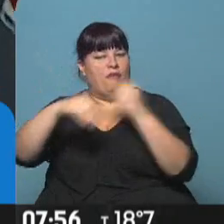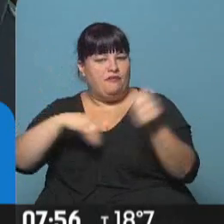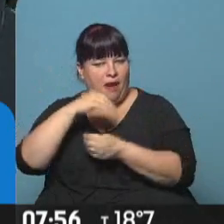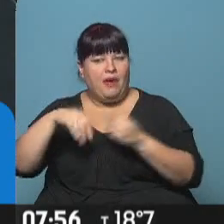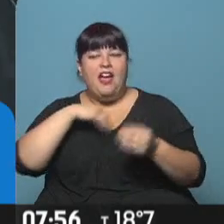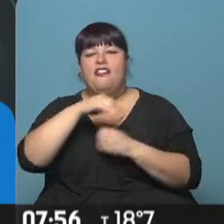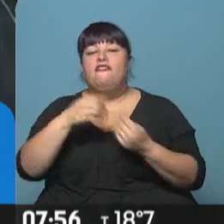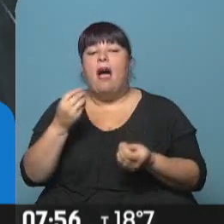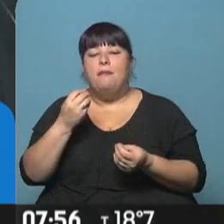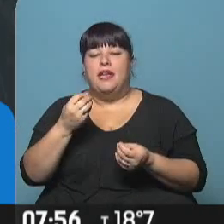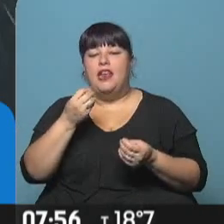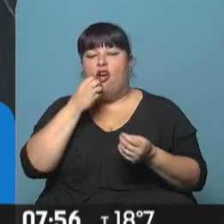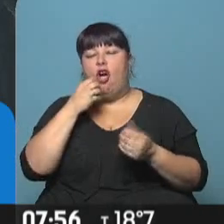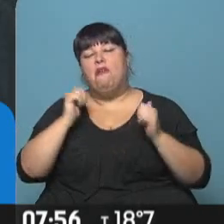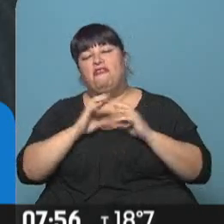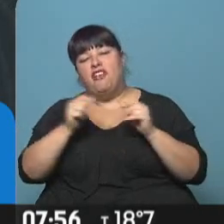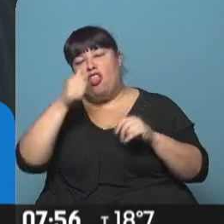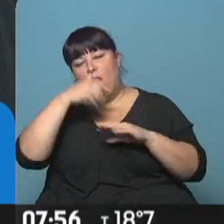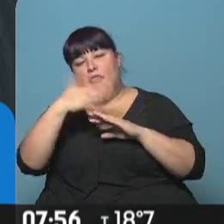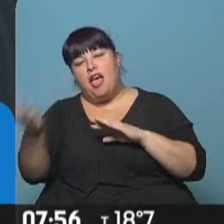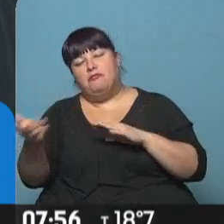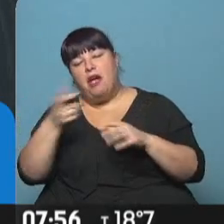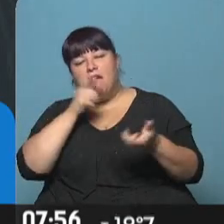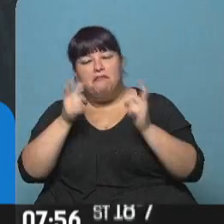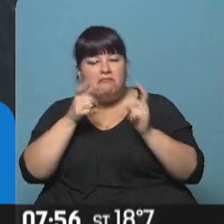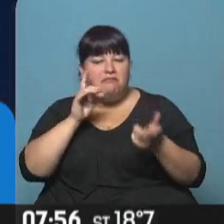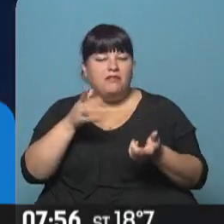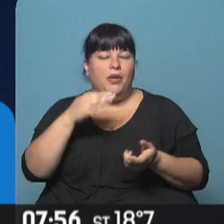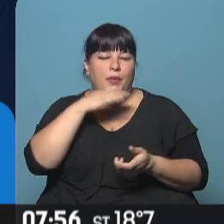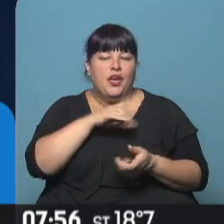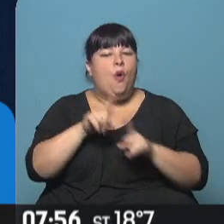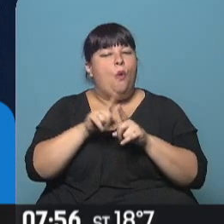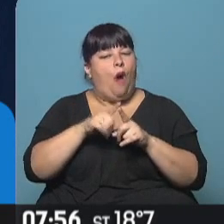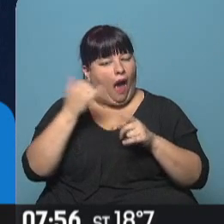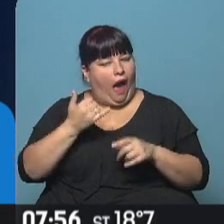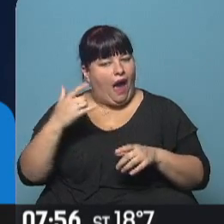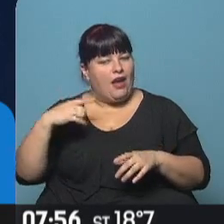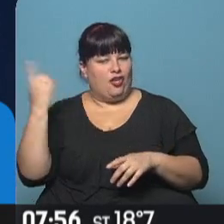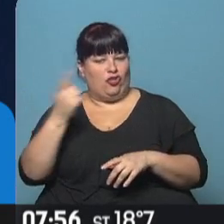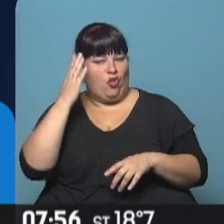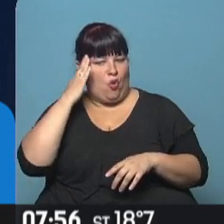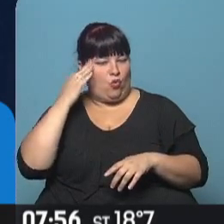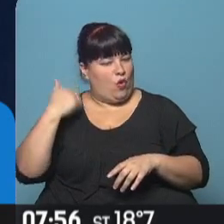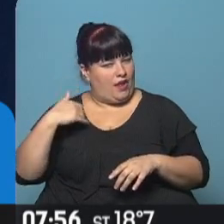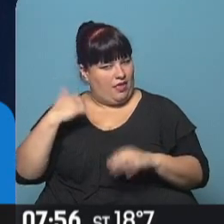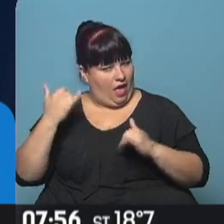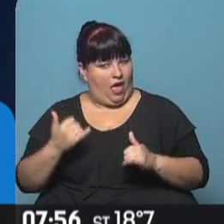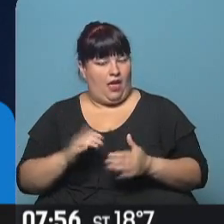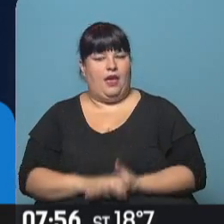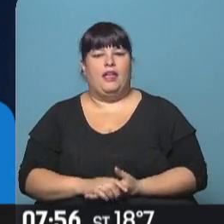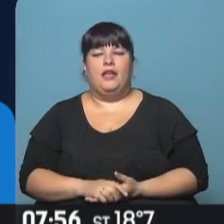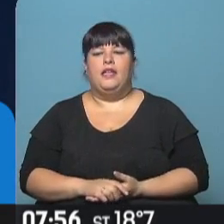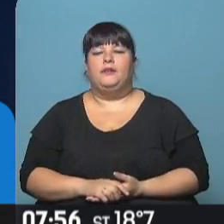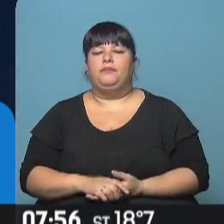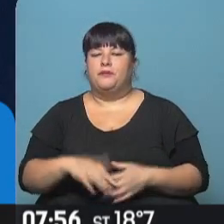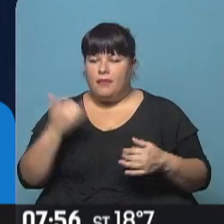la familia en la sobremesa, los domingos. Es como muy presente en toda la cultura de los argentinos. Tenemos